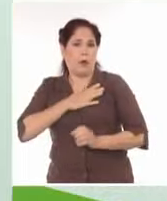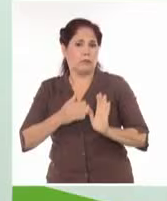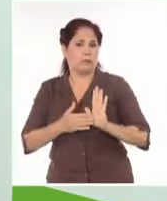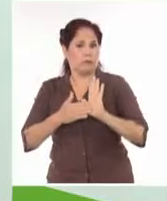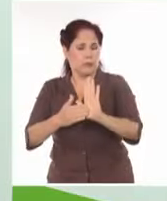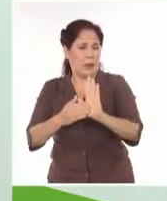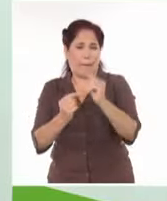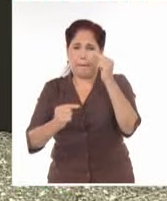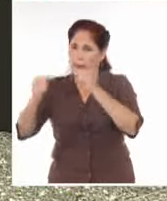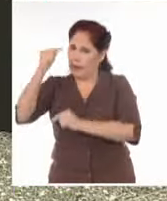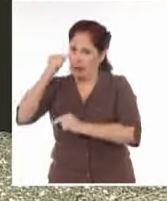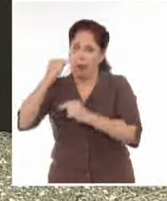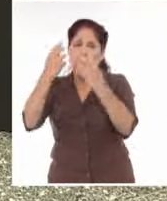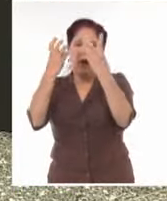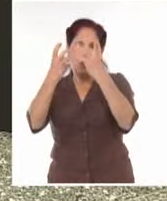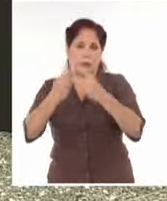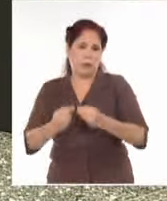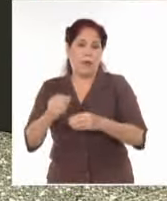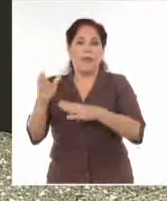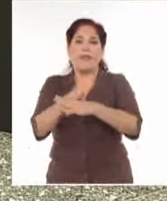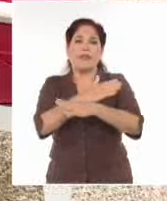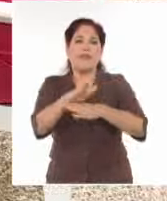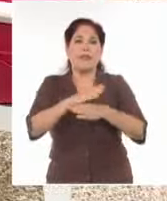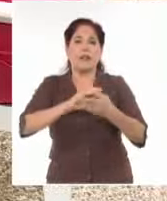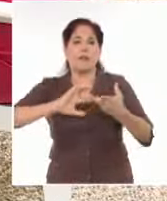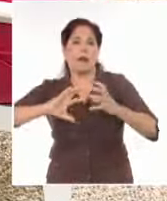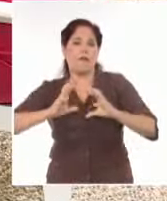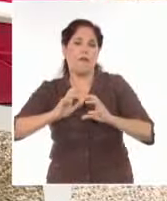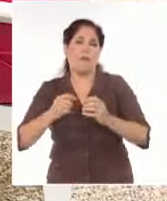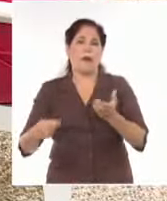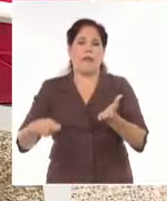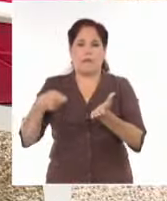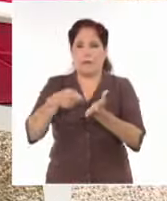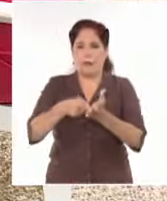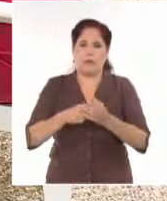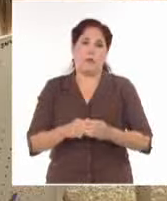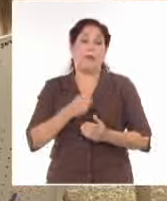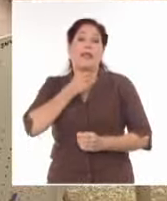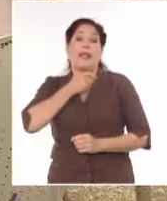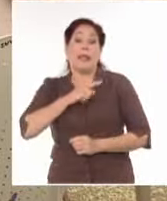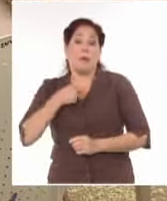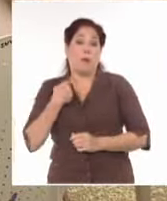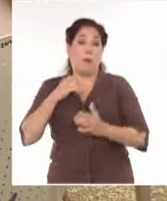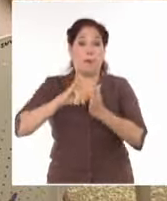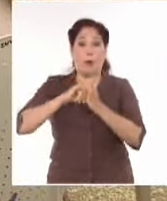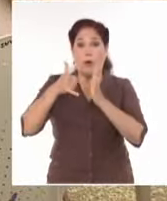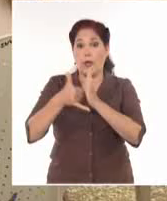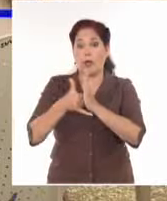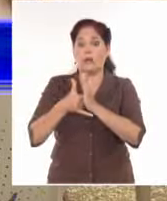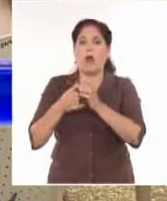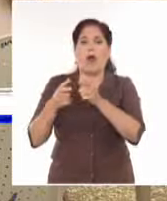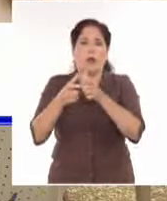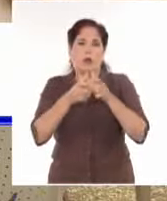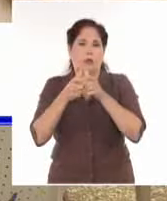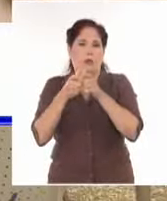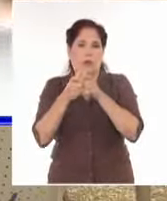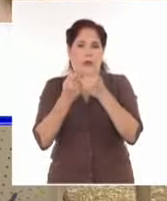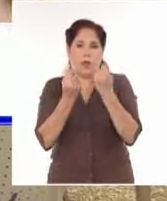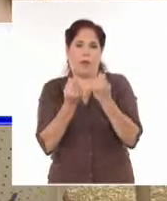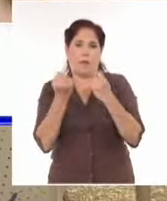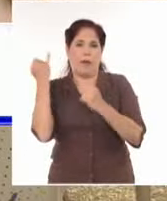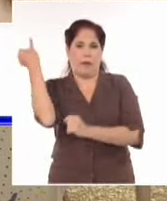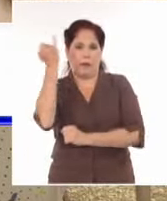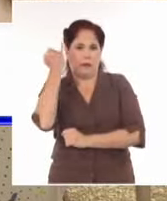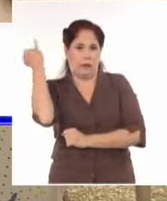primeros resultados en las diferentes modalidades de inversión. Tenemos un proyecto de Asociación Económica Internacional que tiene